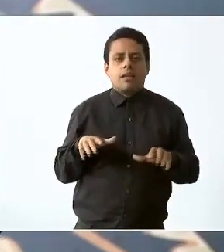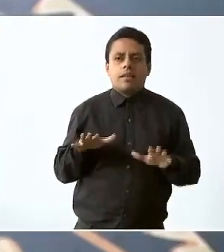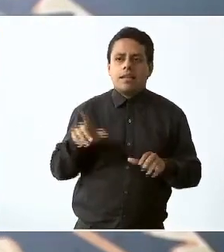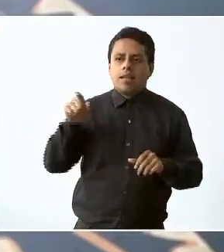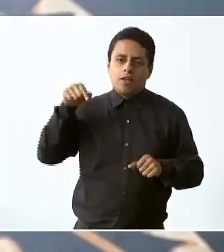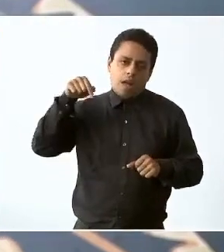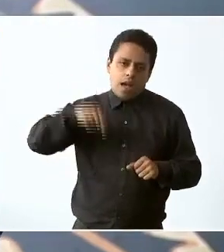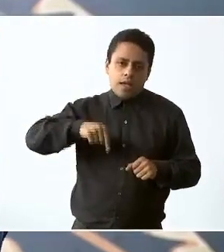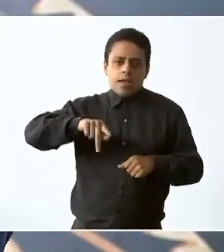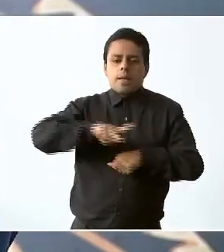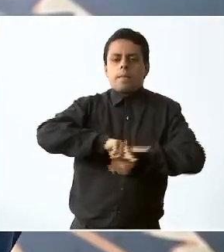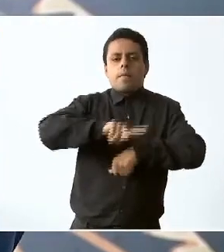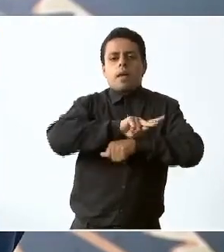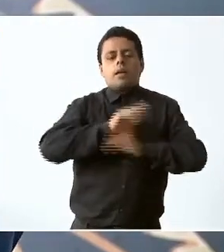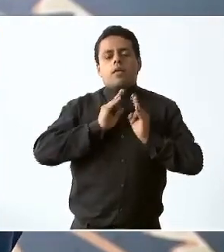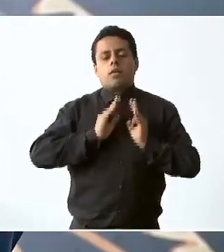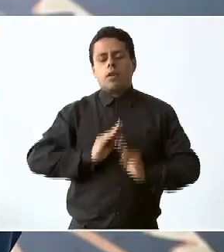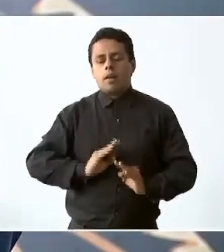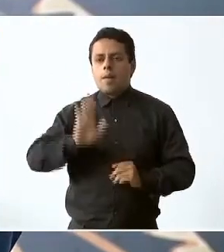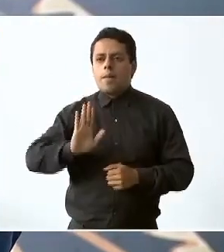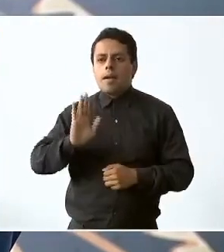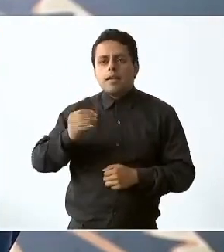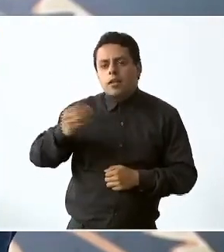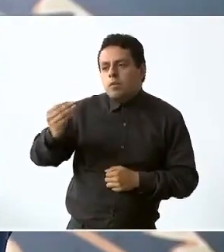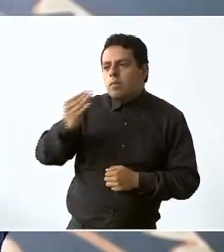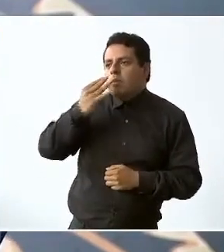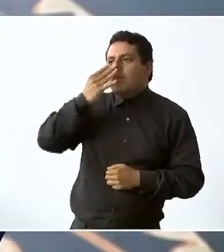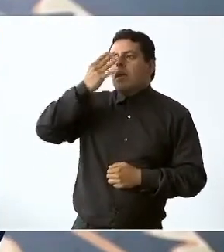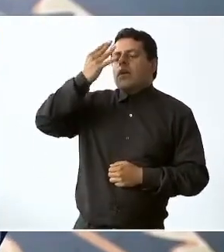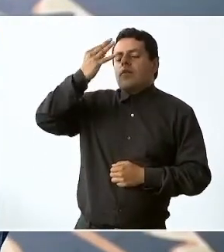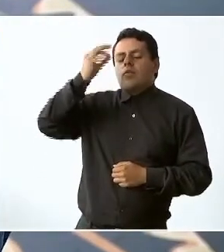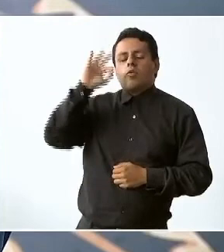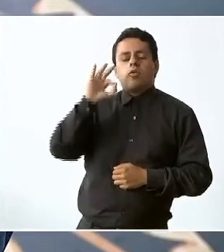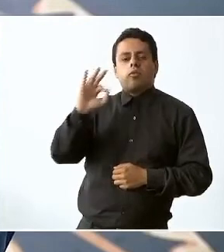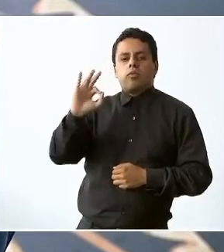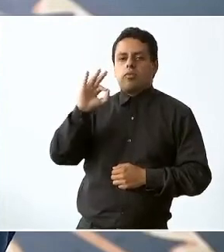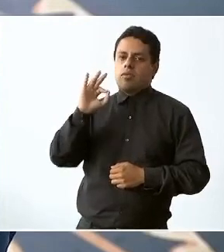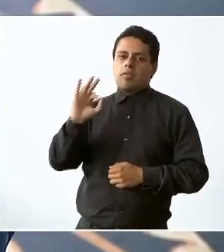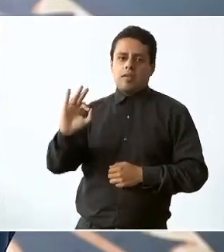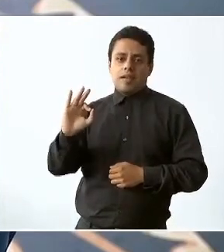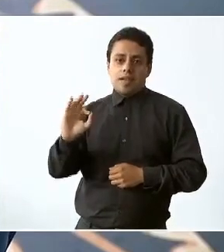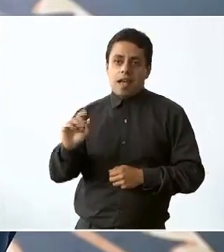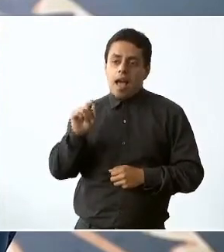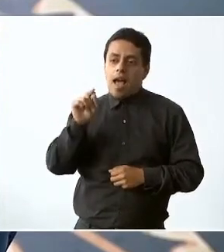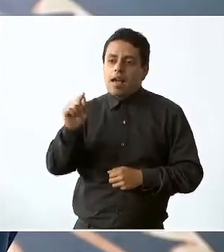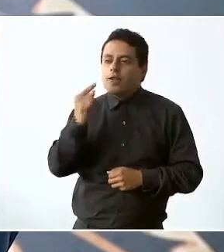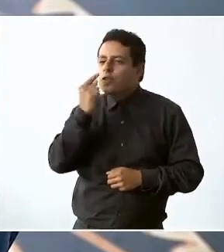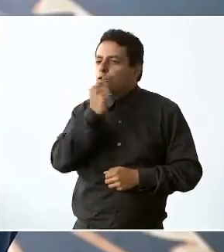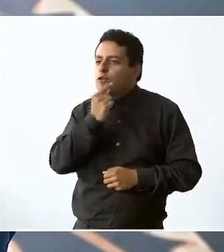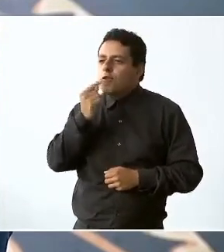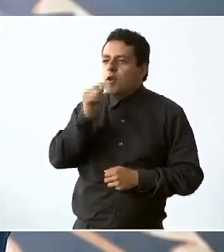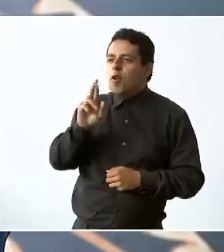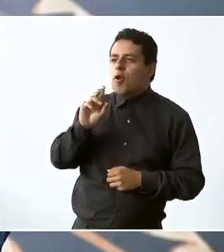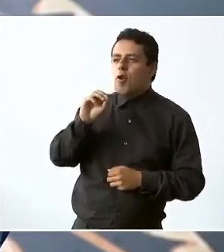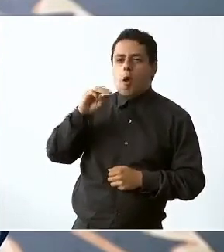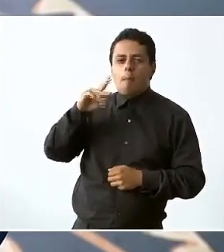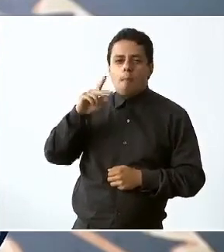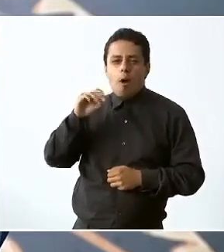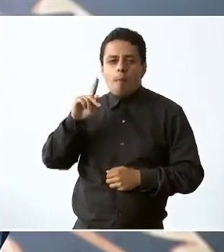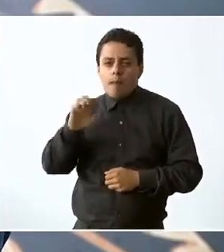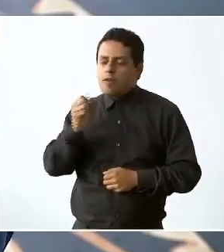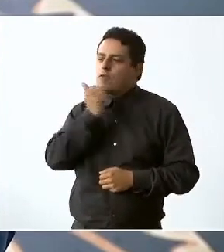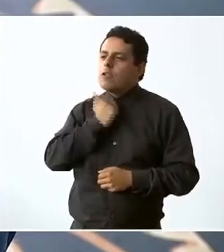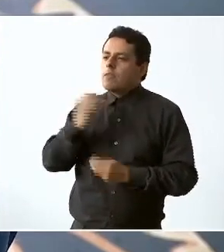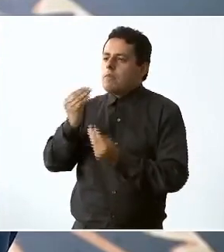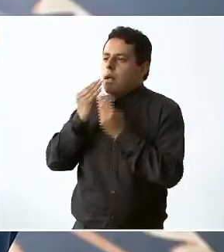que me arrope en tu respiración azul de incienso, y en tus carnosos labios de rompope. Por tu